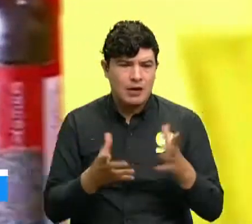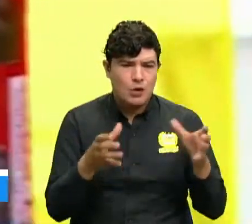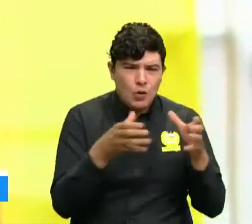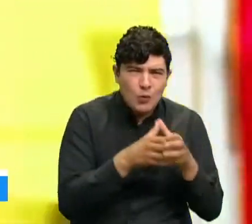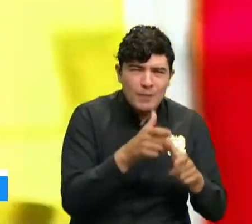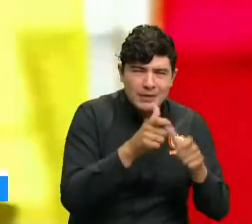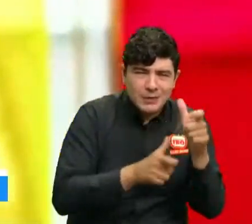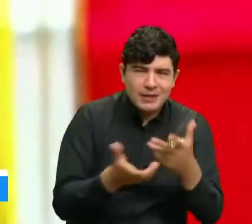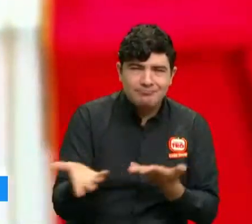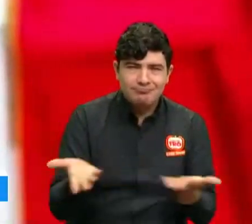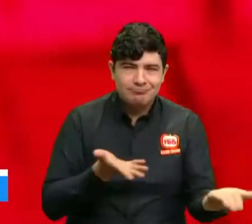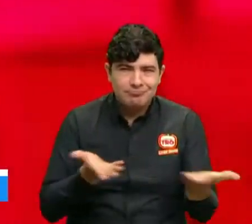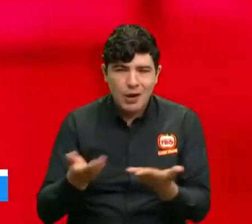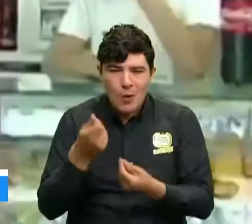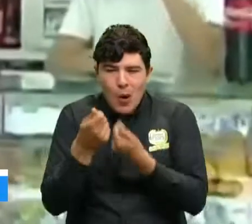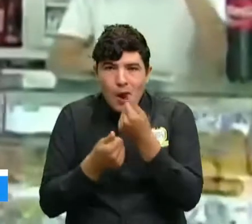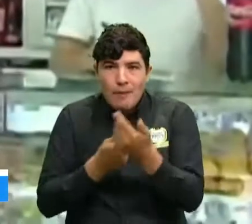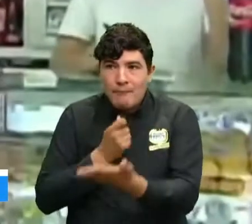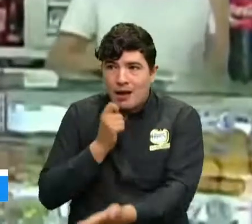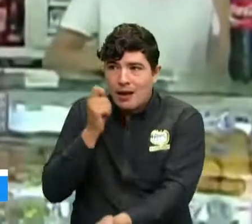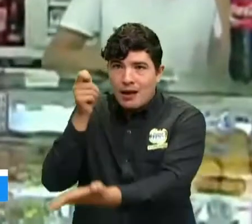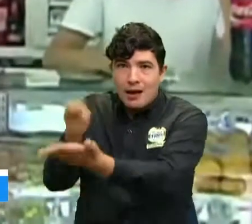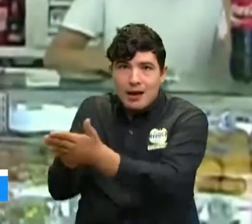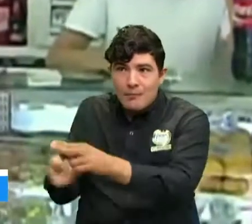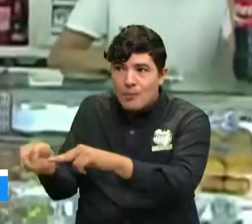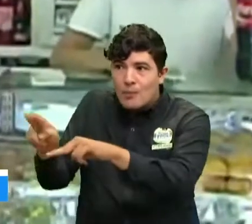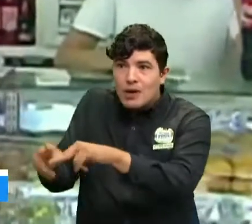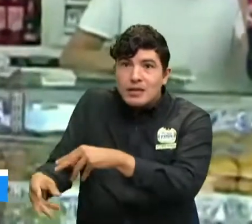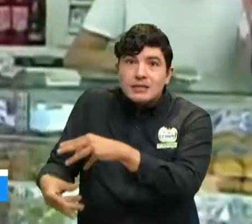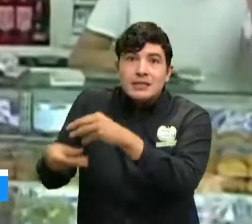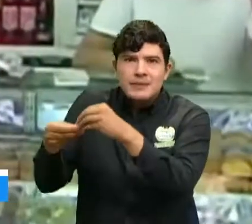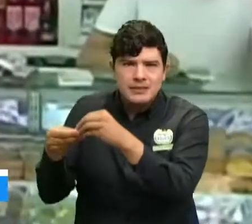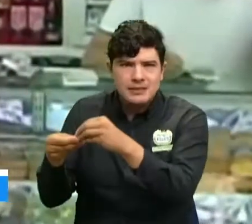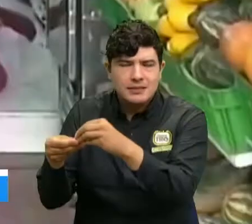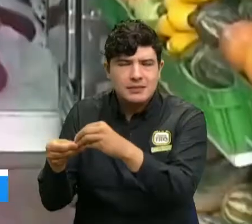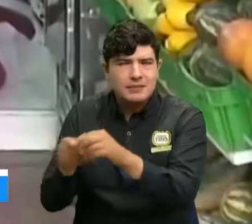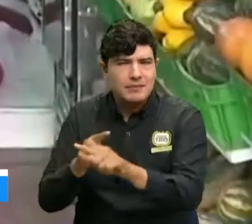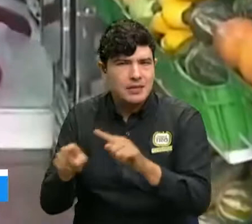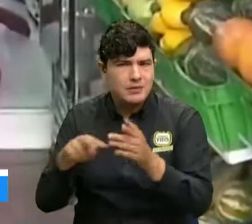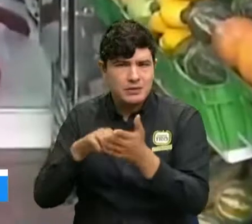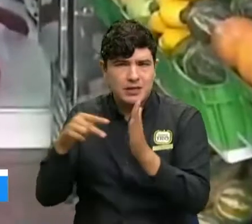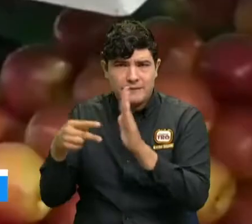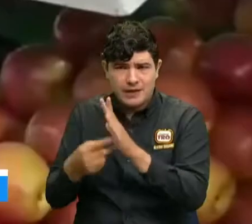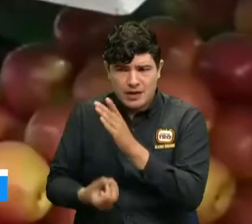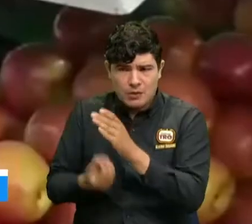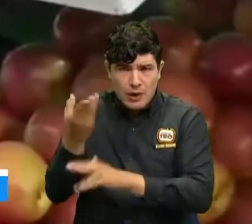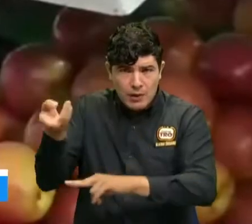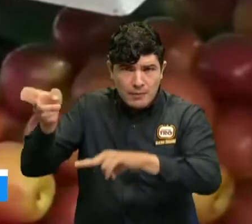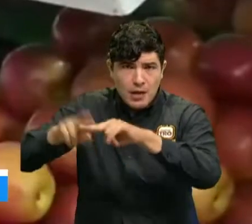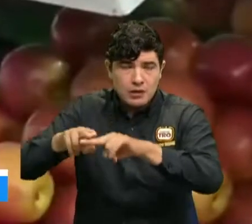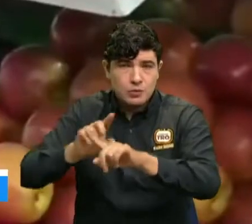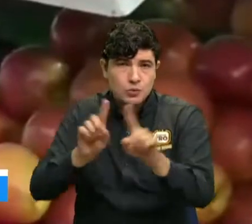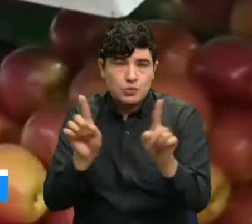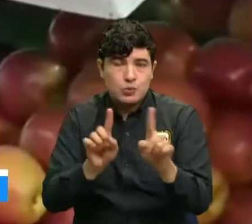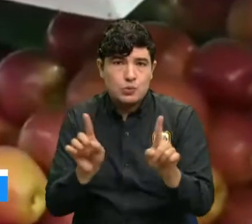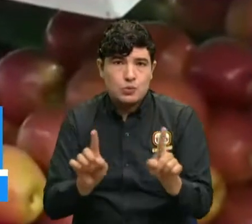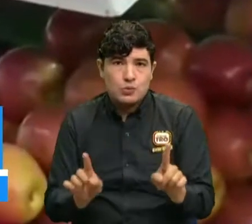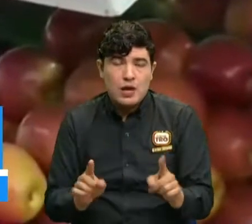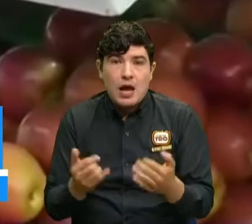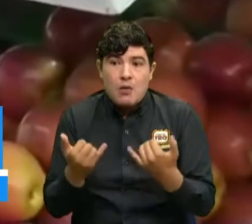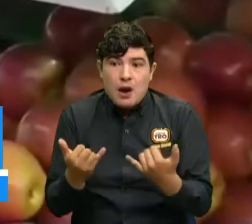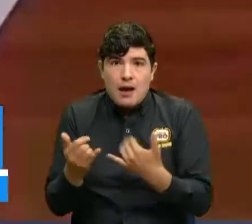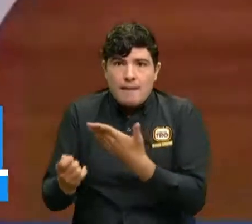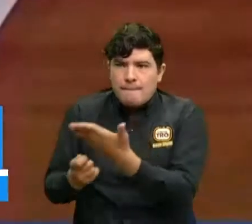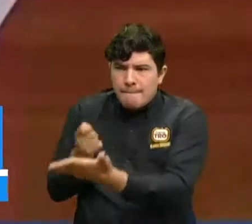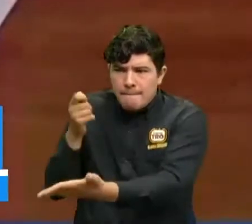pequeños comerciantes tendrán que pagar un impuesto adicional, pero no se trata de un nuevo tributo. Ahora, tendrán